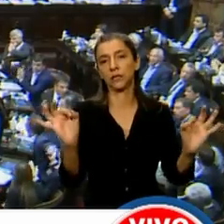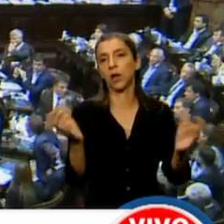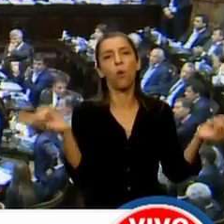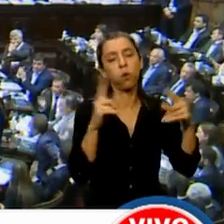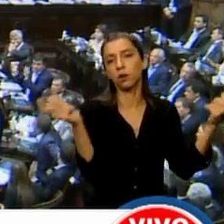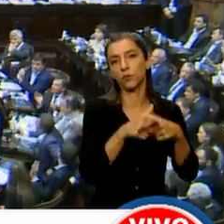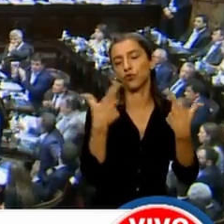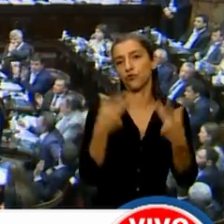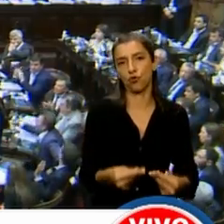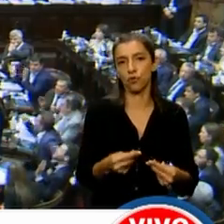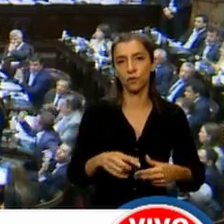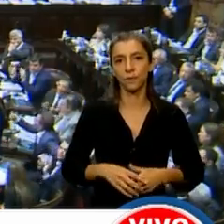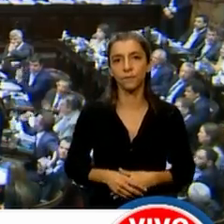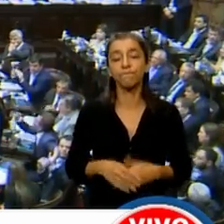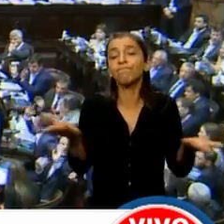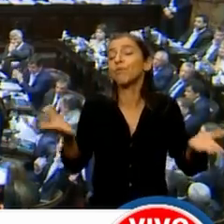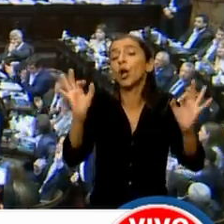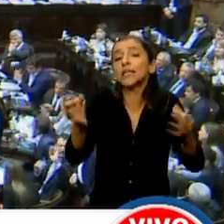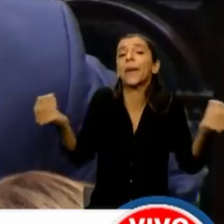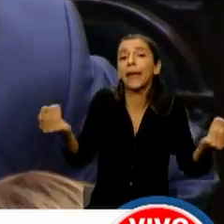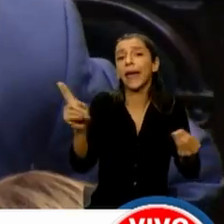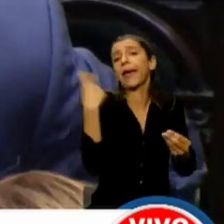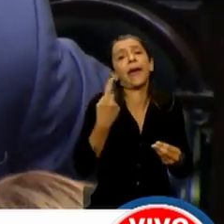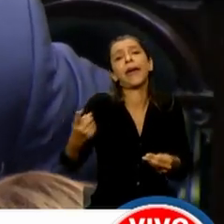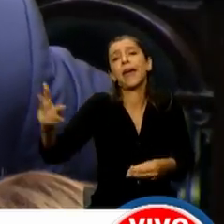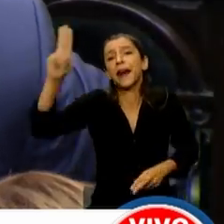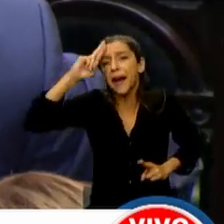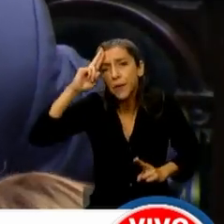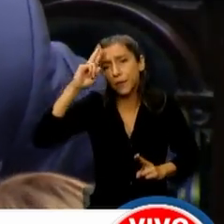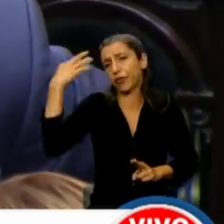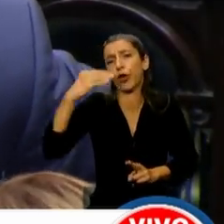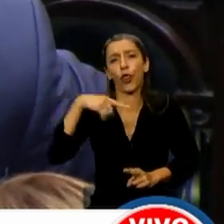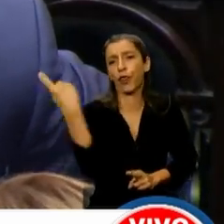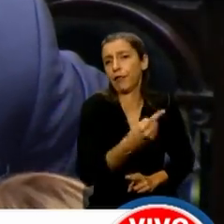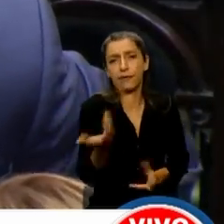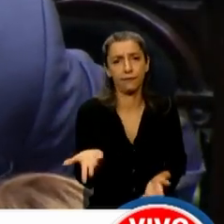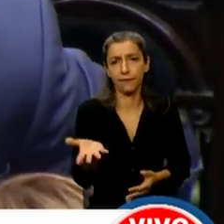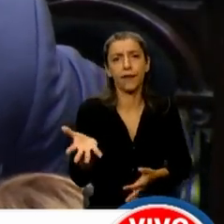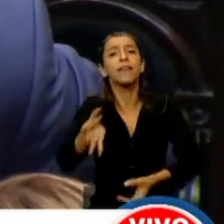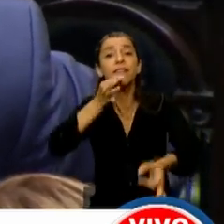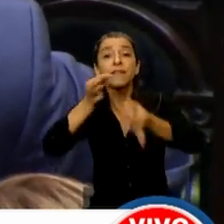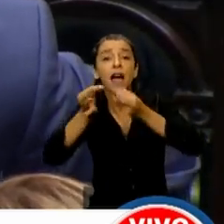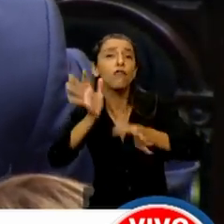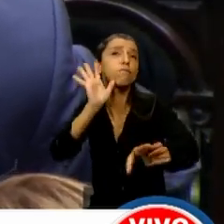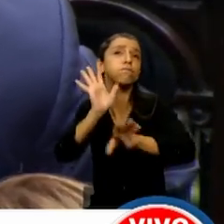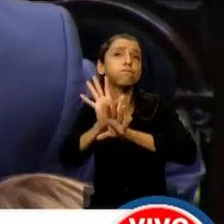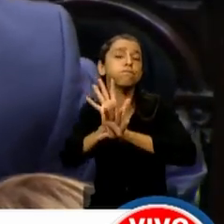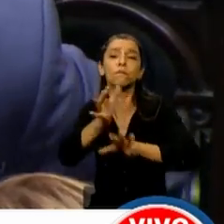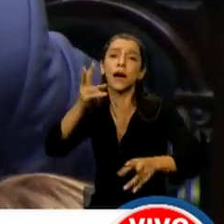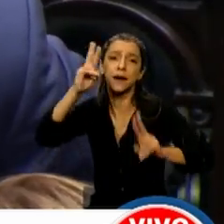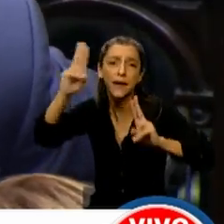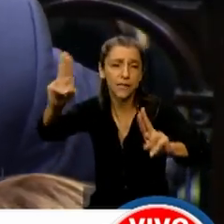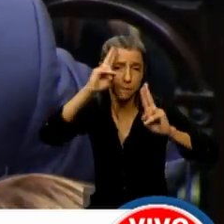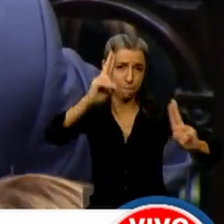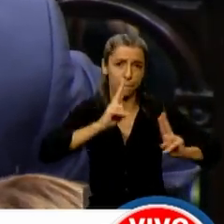sabe que pasa nos tenemos que respetar diálogo el respeto al otro y entender cuando uno gana